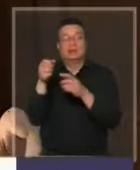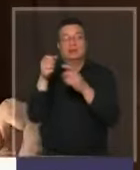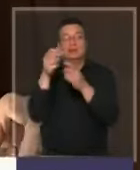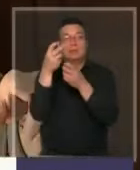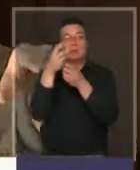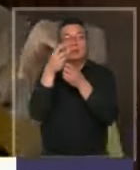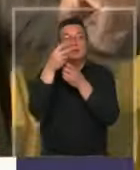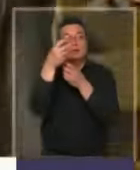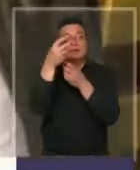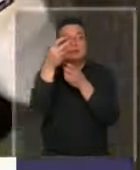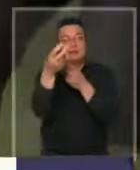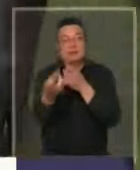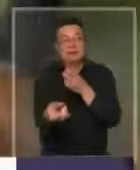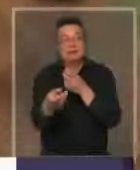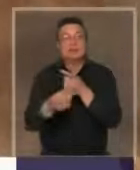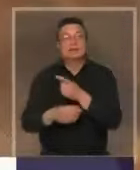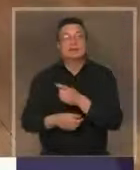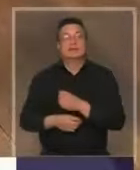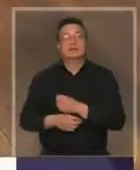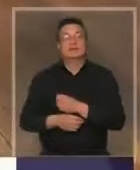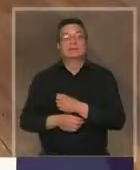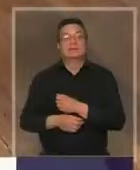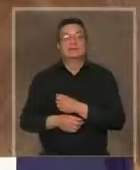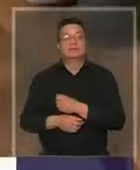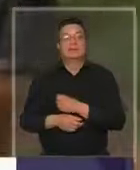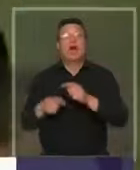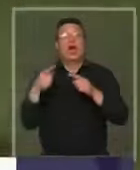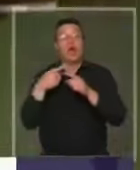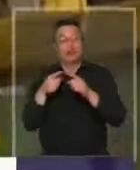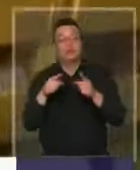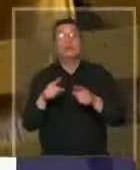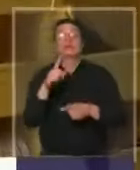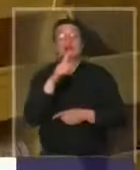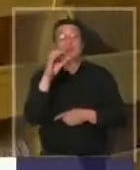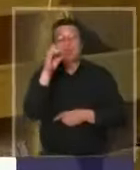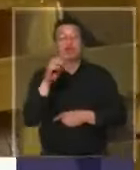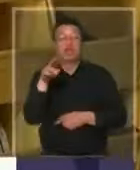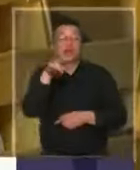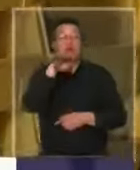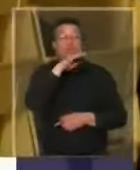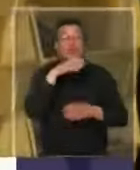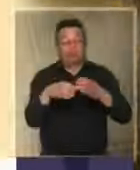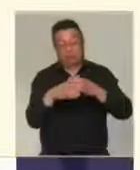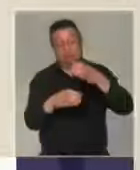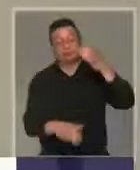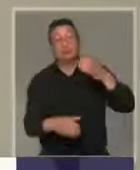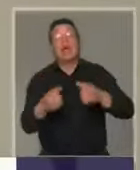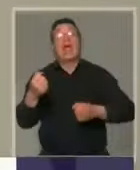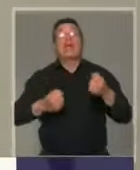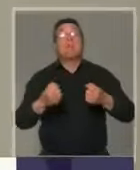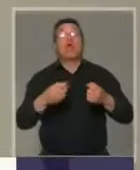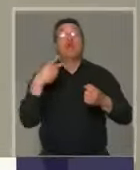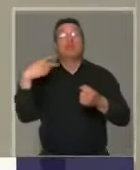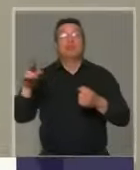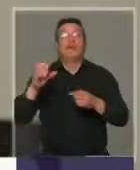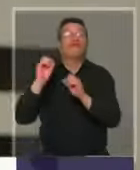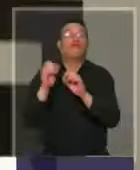pelota sobre. Otro elemento 100% reciclado. Y este es un filtro de camión. Esto es parte de lo que